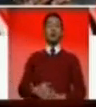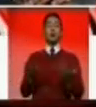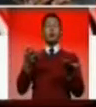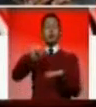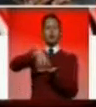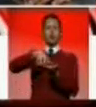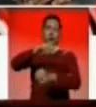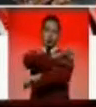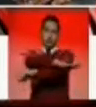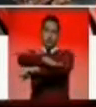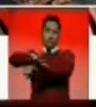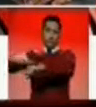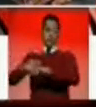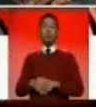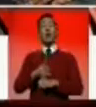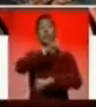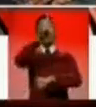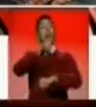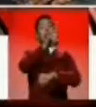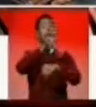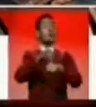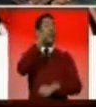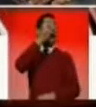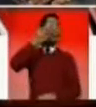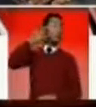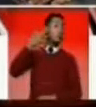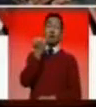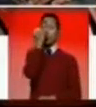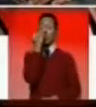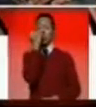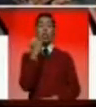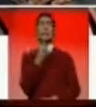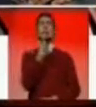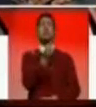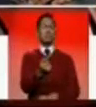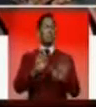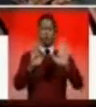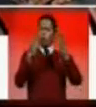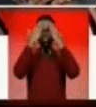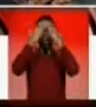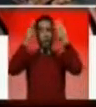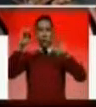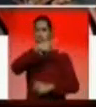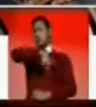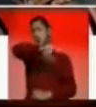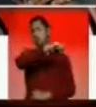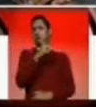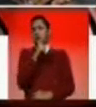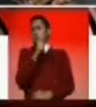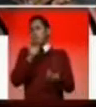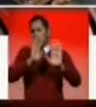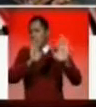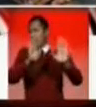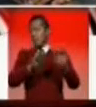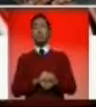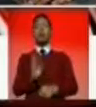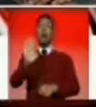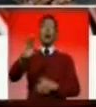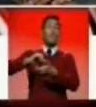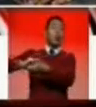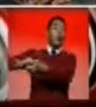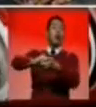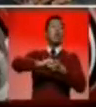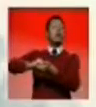dirigencia indígena amazónica desconoció la legitimidad de quienes están detrás de las agresiones y anunciaron que son respaldados por la CONAI.